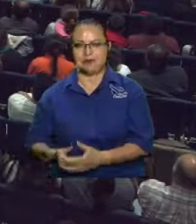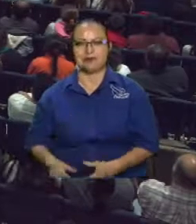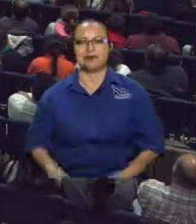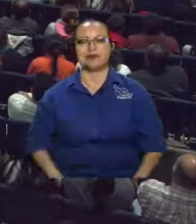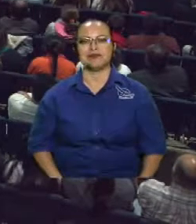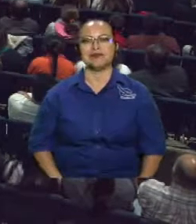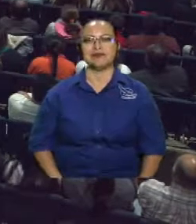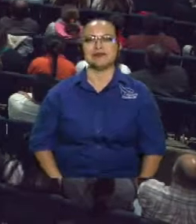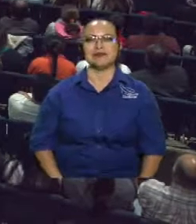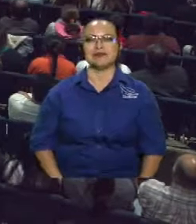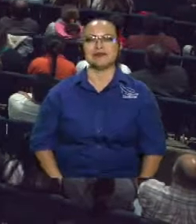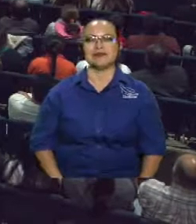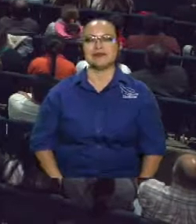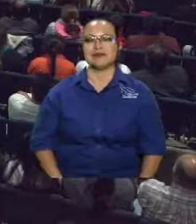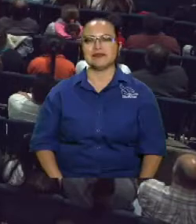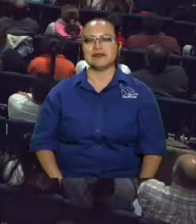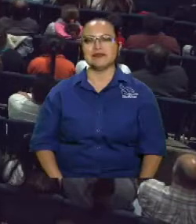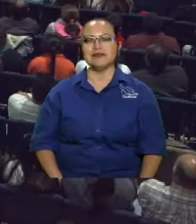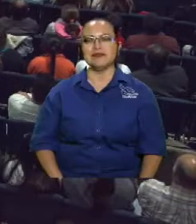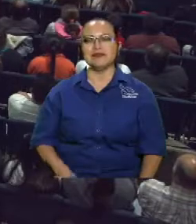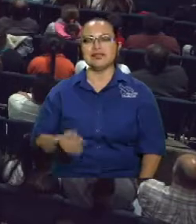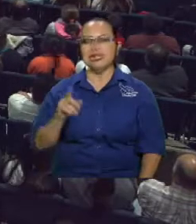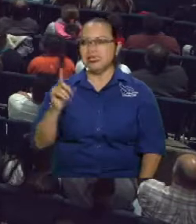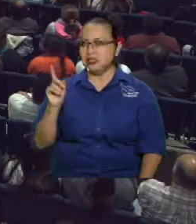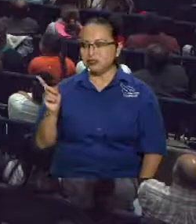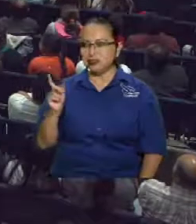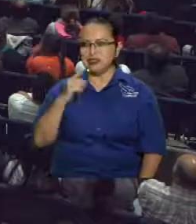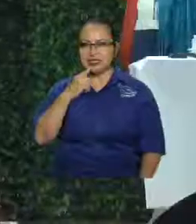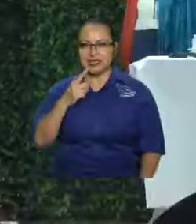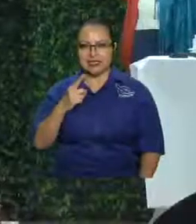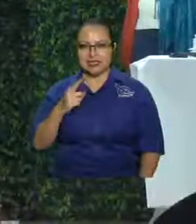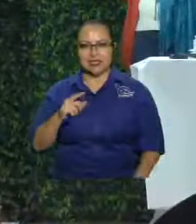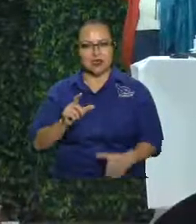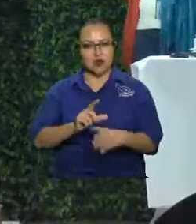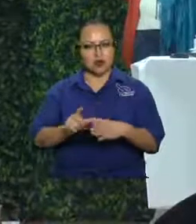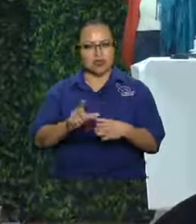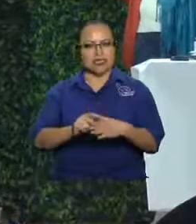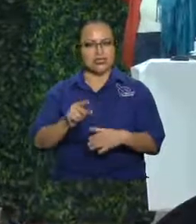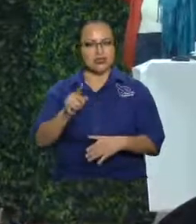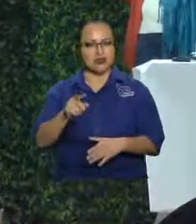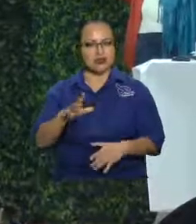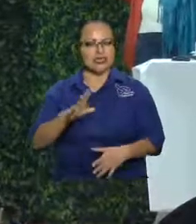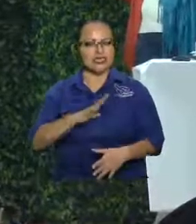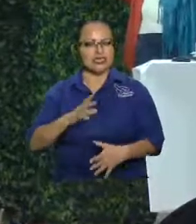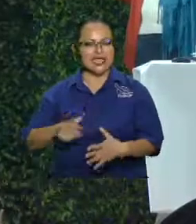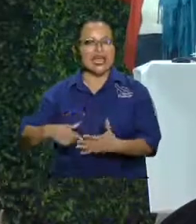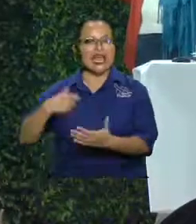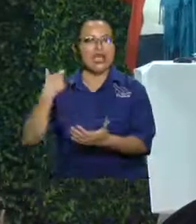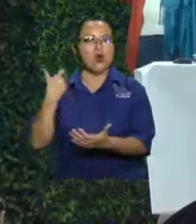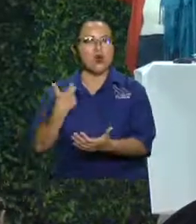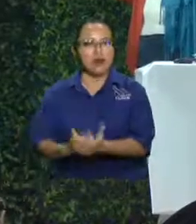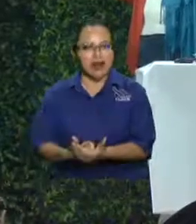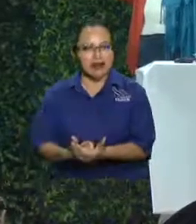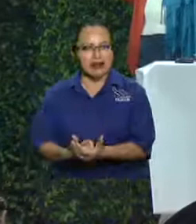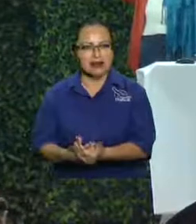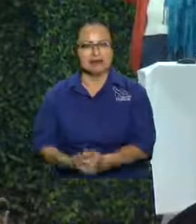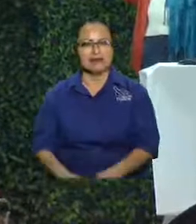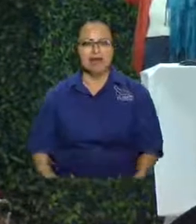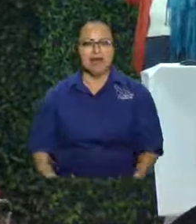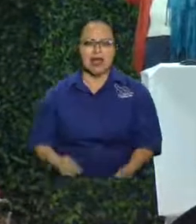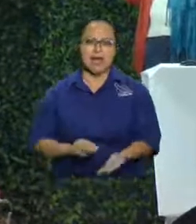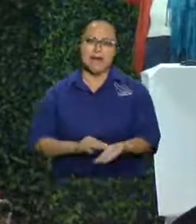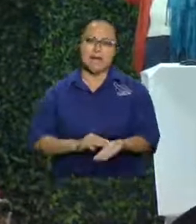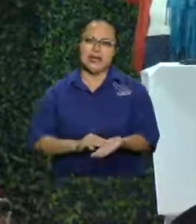Trabajo. No. Una necesidad que en la que tengas que comprar. Cosas que tengas que comprar. Salud, alguien salud. Medicina, algo